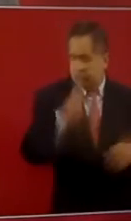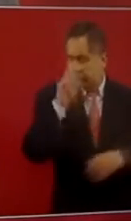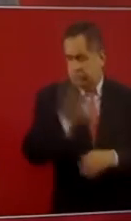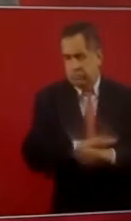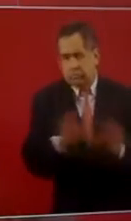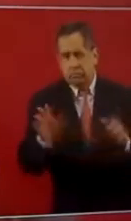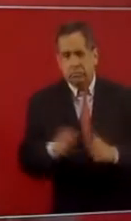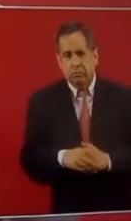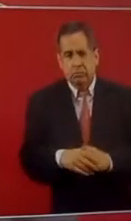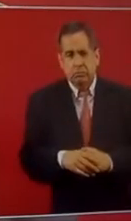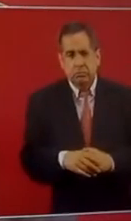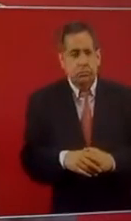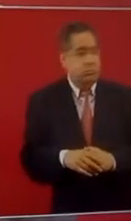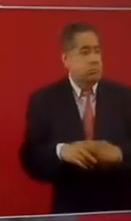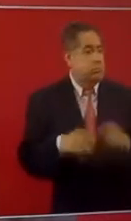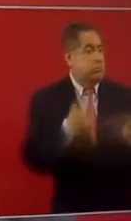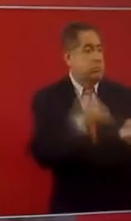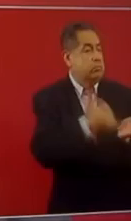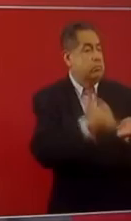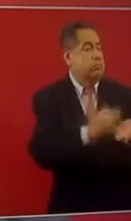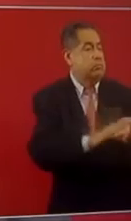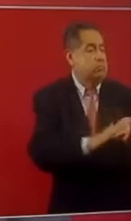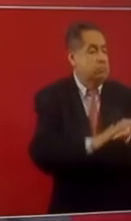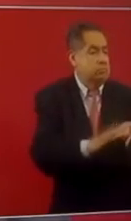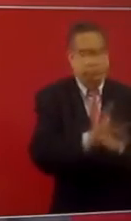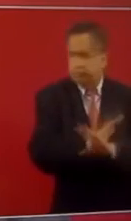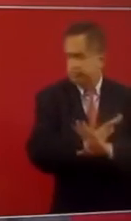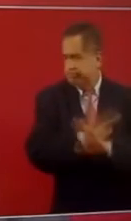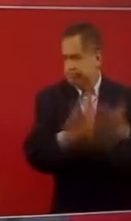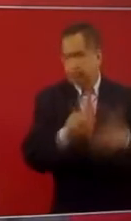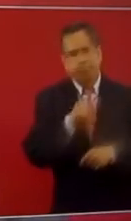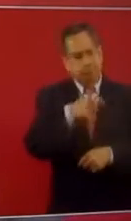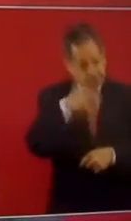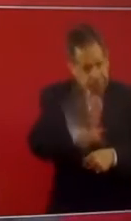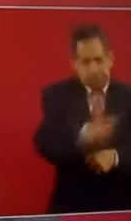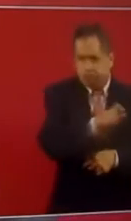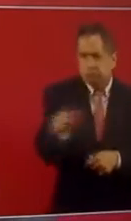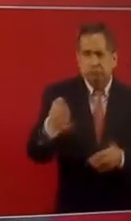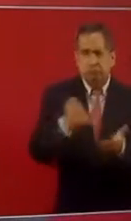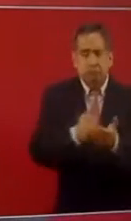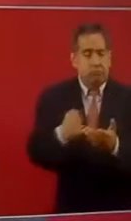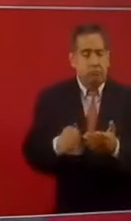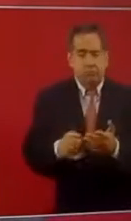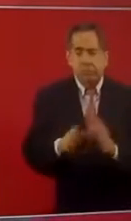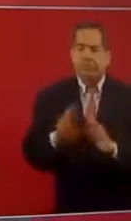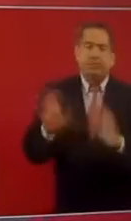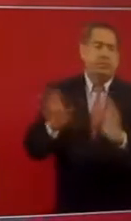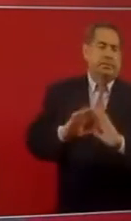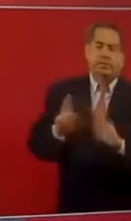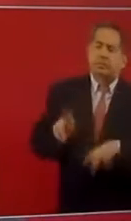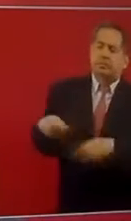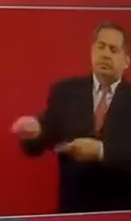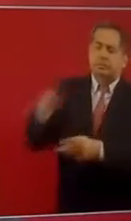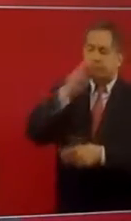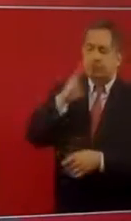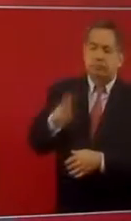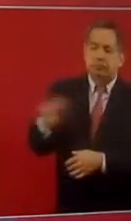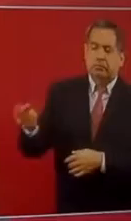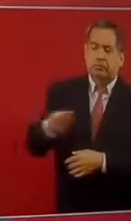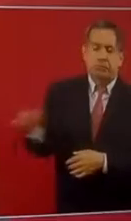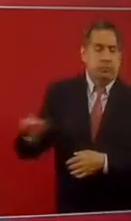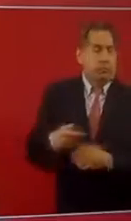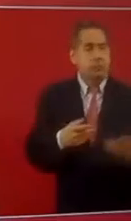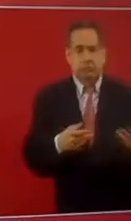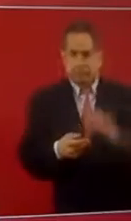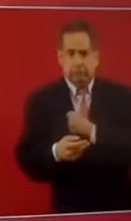a Josefa Pérez en Los Ángeles, California, a José Luis Gómez en Perú, a Tere Mechum y en